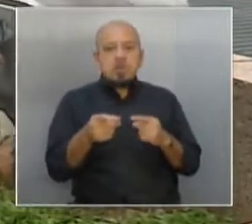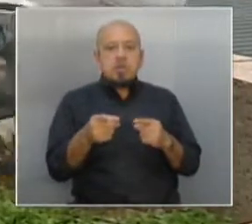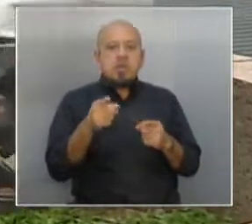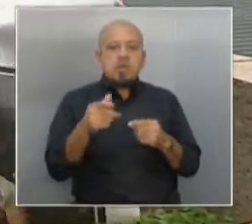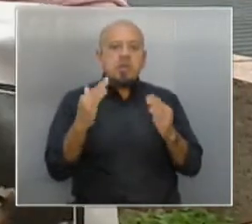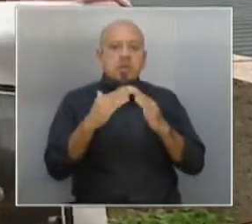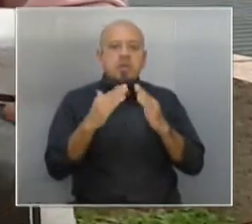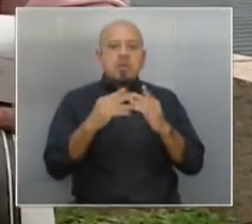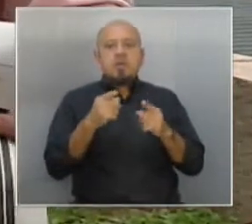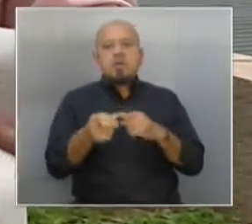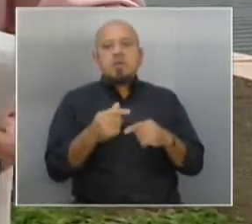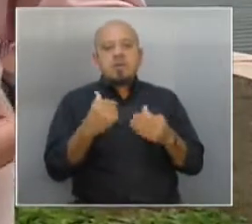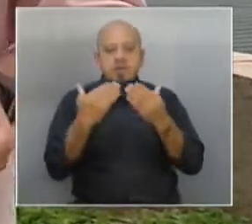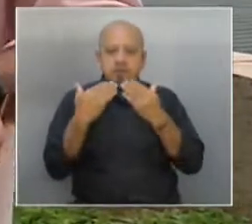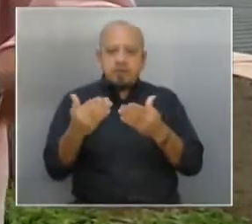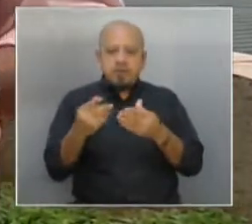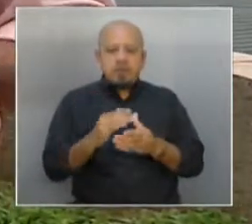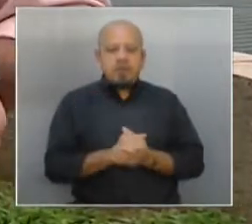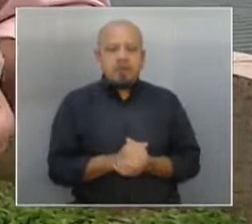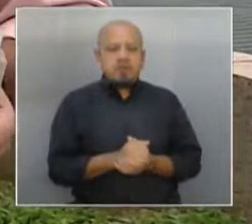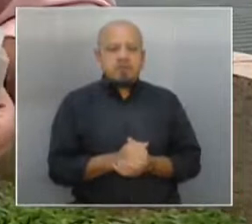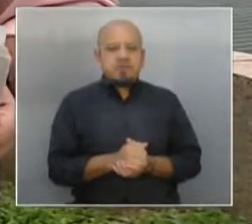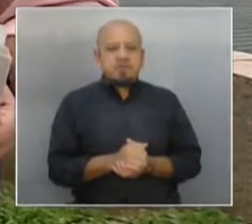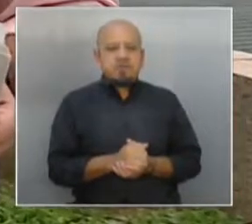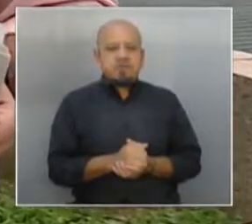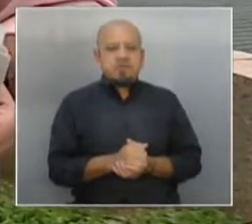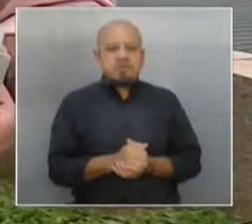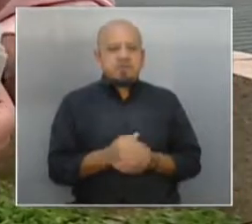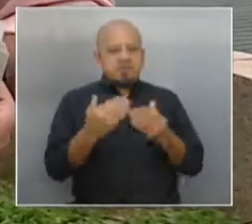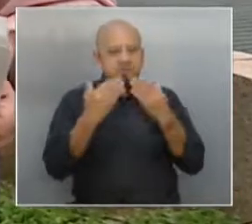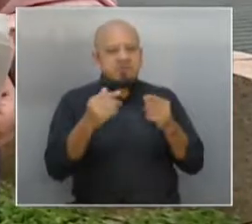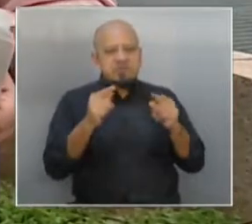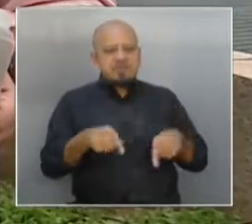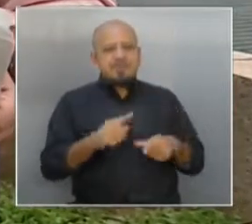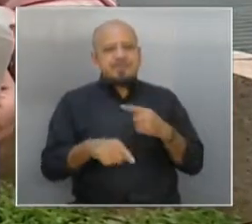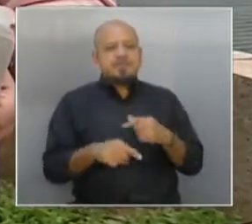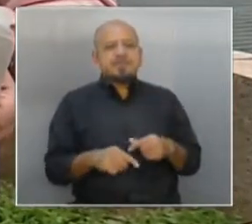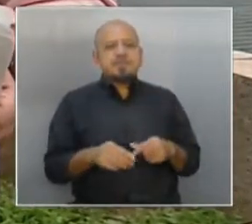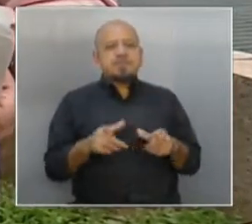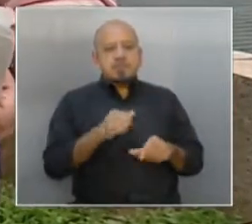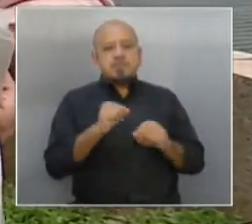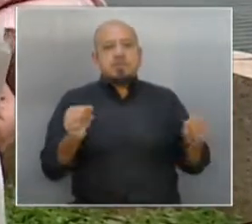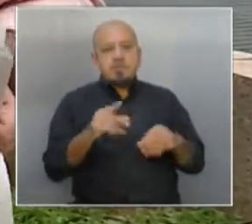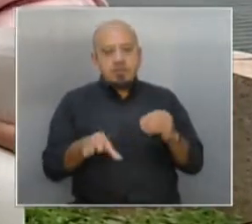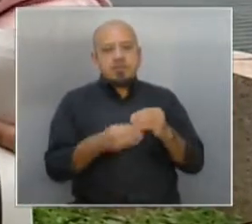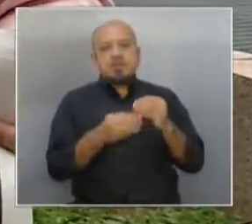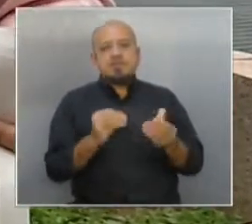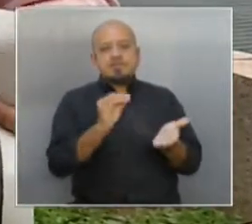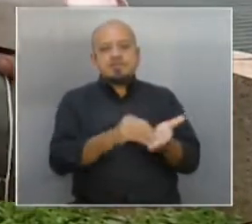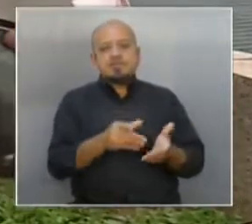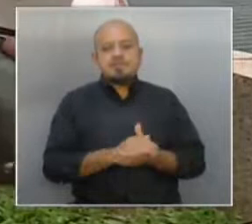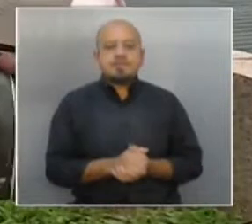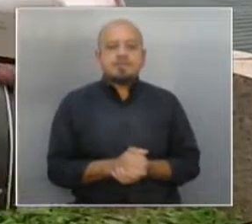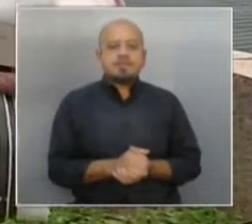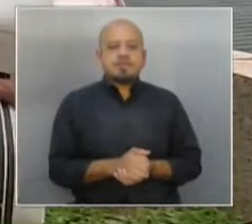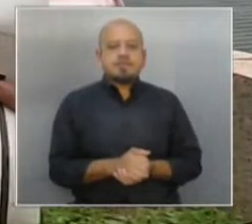su casa. Roberto López Belloso, muchas gracias por estos minutos. Gracias a ustedes y los esperamos en lemonde.uy para que se puedan suscribir. Muy bien, volvemos a piso cuando